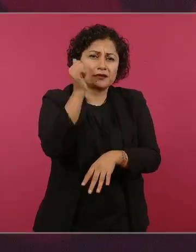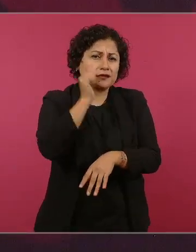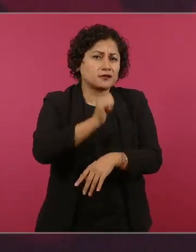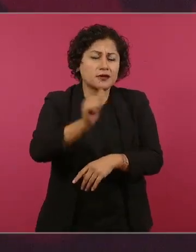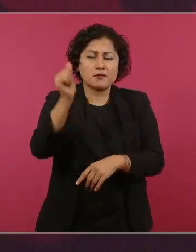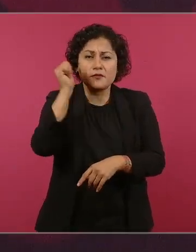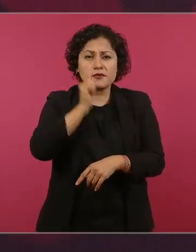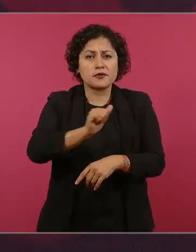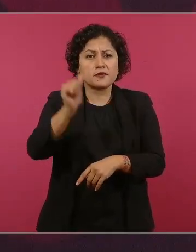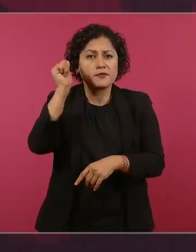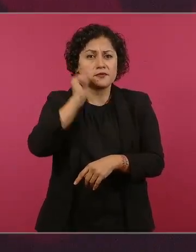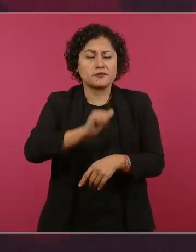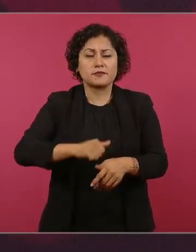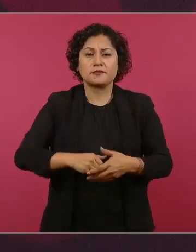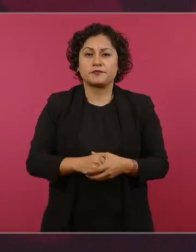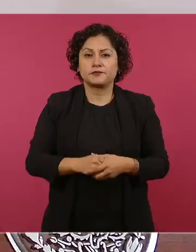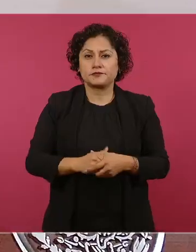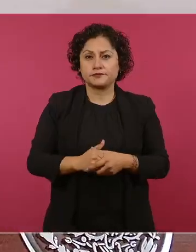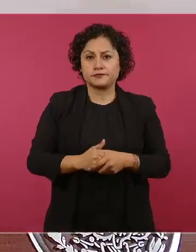Ellos antes